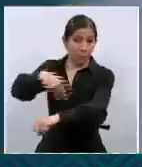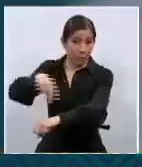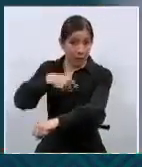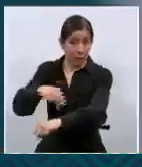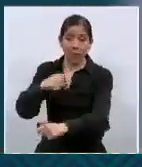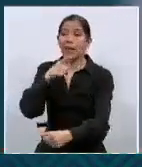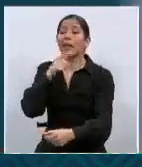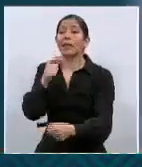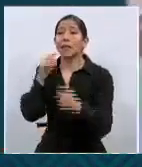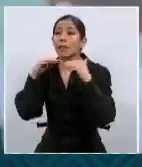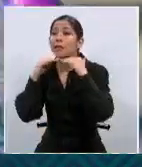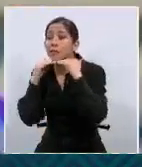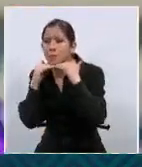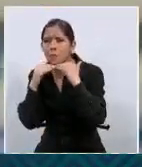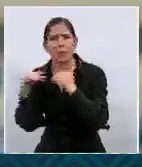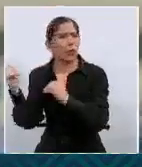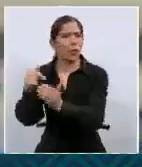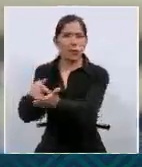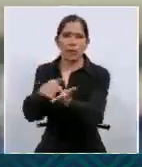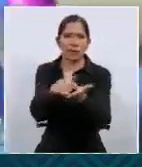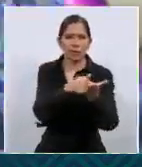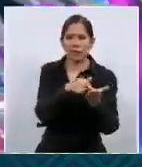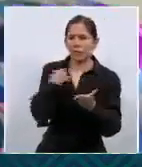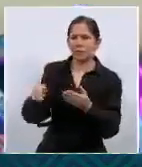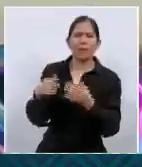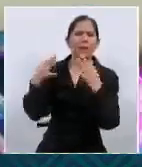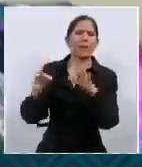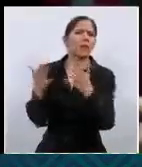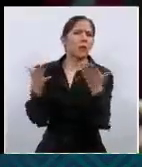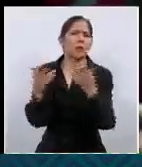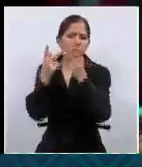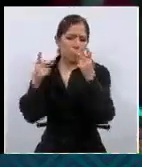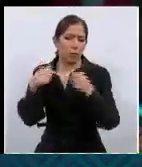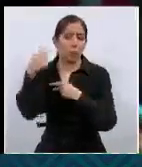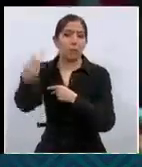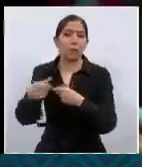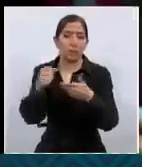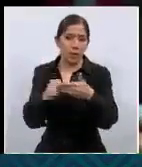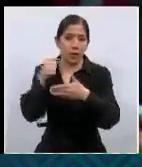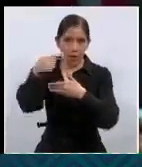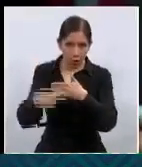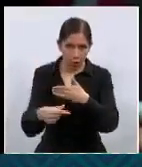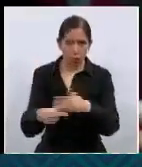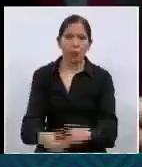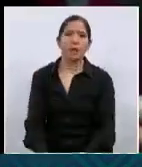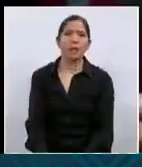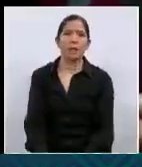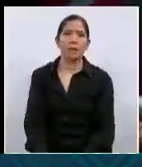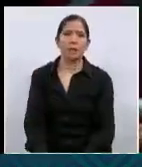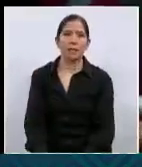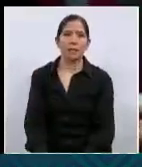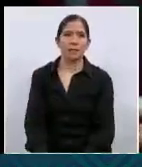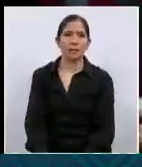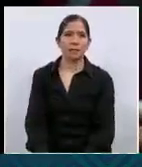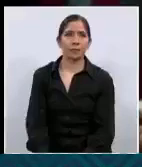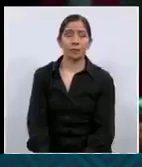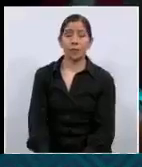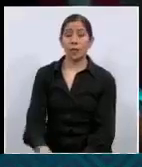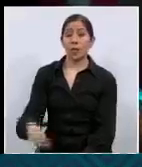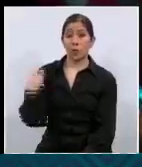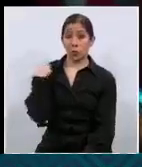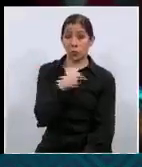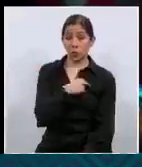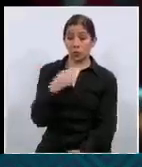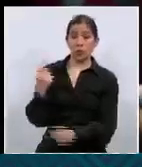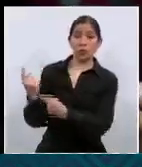religiosa cultural que se desarrollará en el mes de agosto en Potosí. Asimismo, se nos ha delegado llevar adelante la